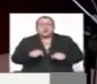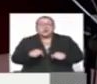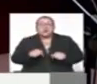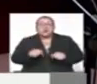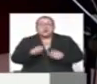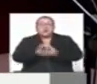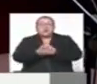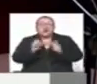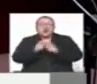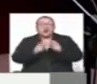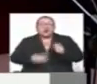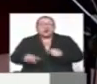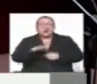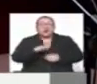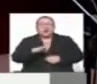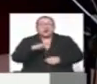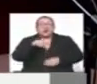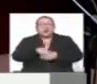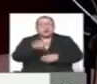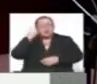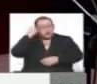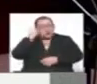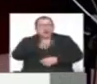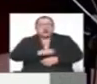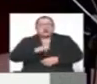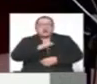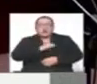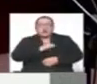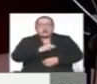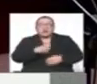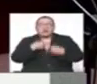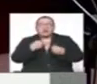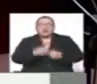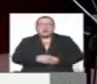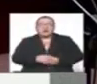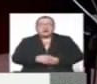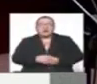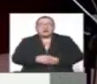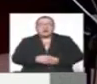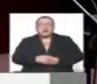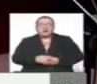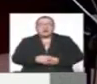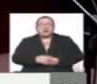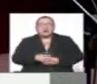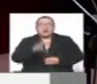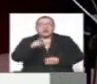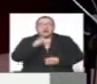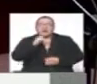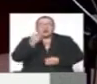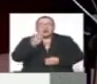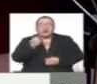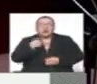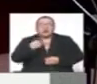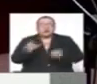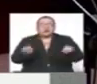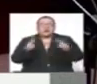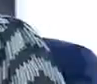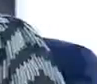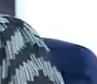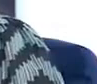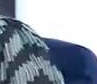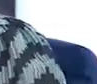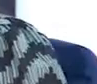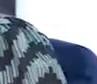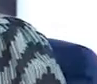nada o sea yo te doy chamba pero tú me das una parte de tu sueldo bueno así parece que trabaja ella hay muchos más porque esto no es una excepción por supuesto por